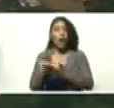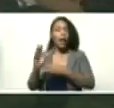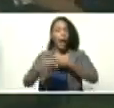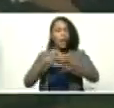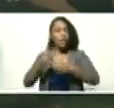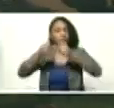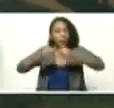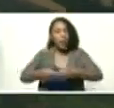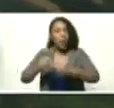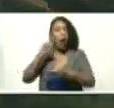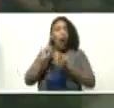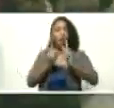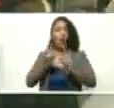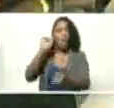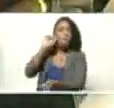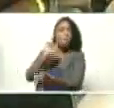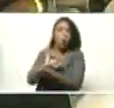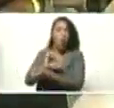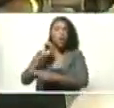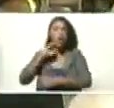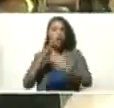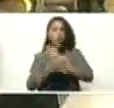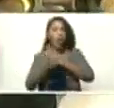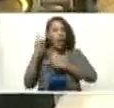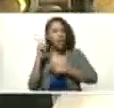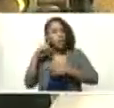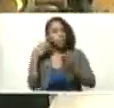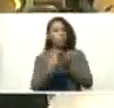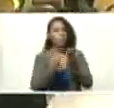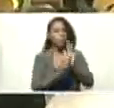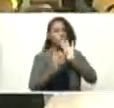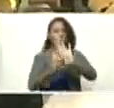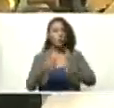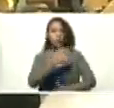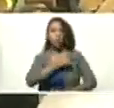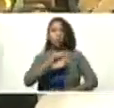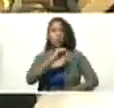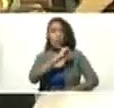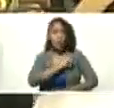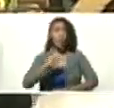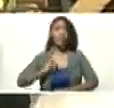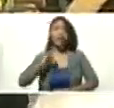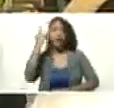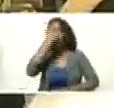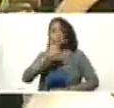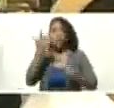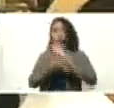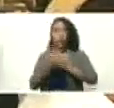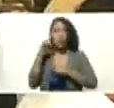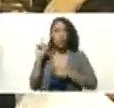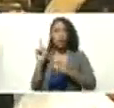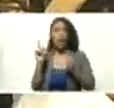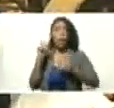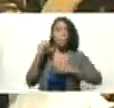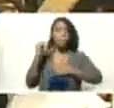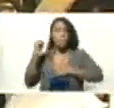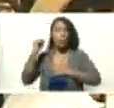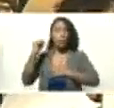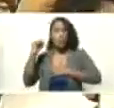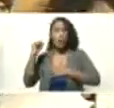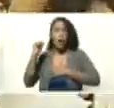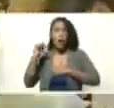a los esclavizados y esclavizadas para mostrar su identidad africana. Por eso bailan al santo, pero bailan a África